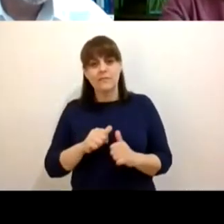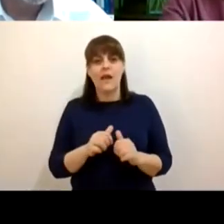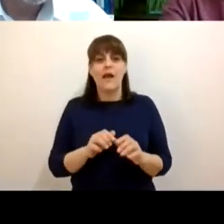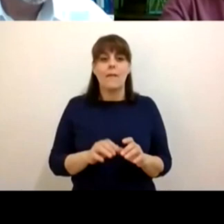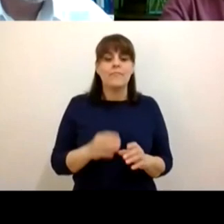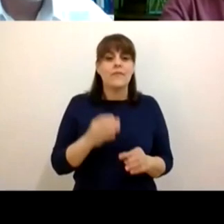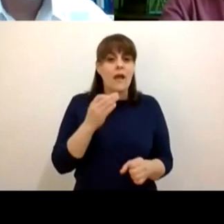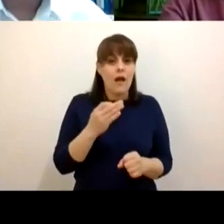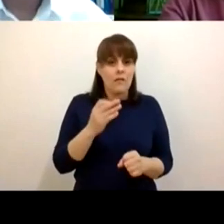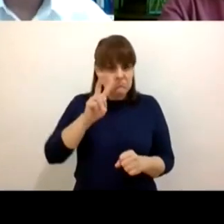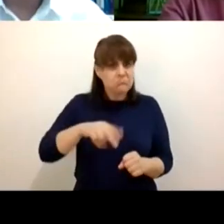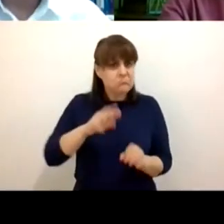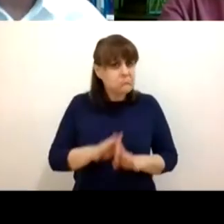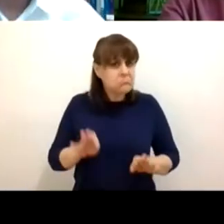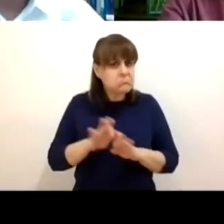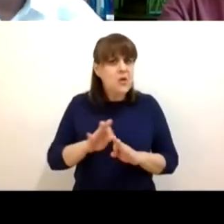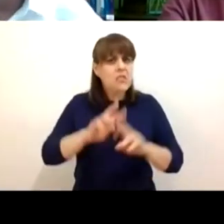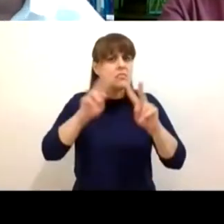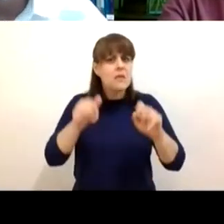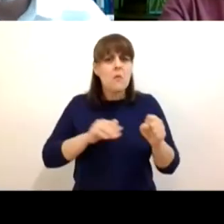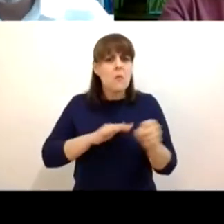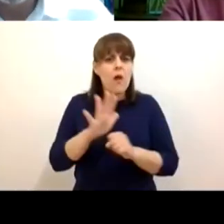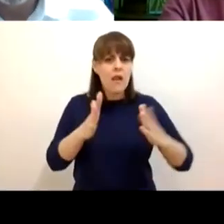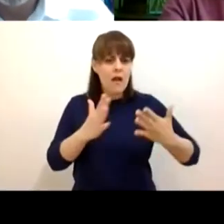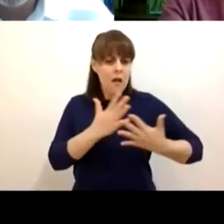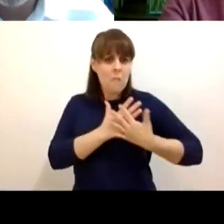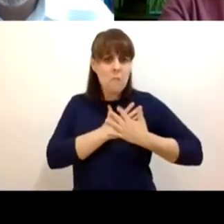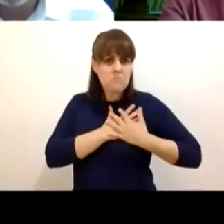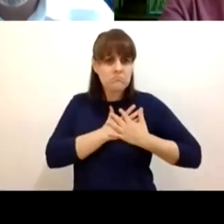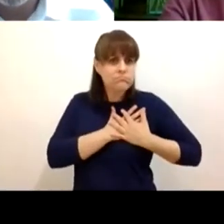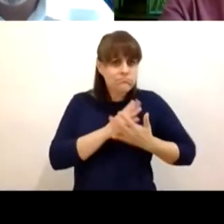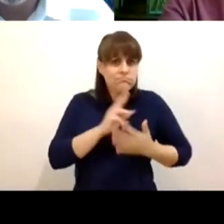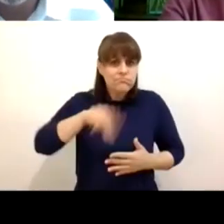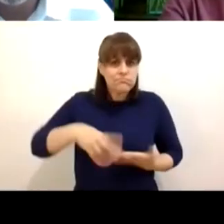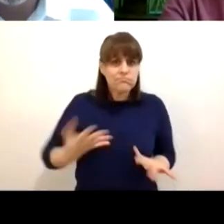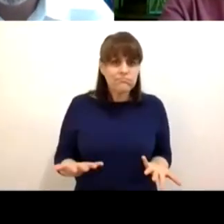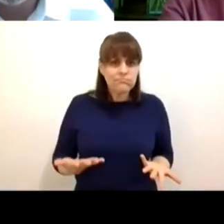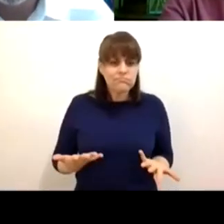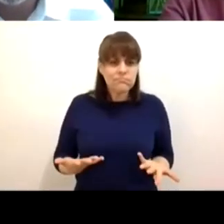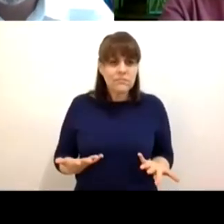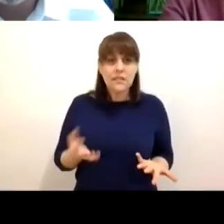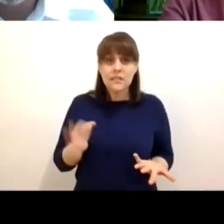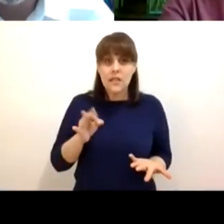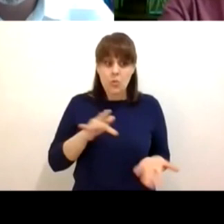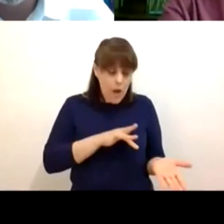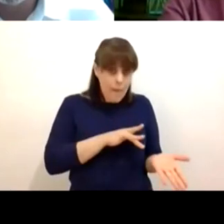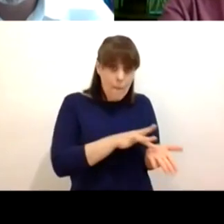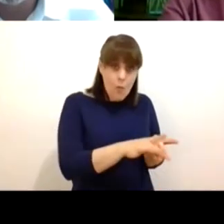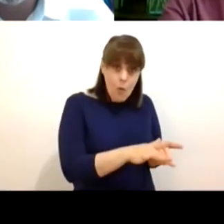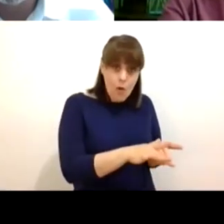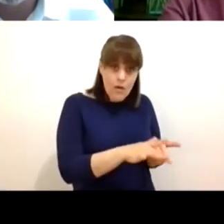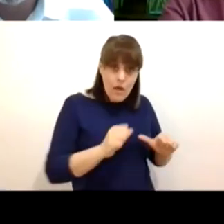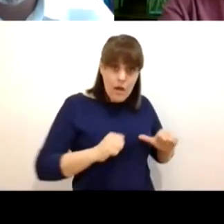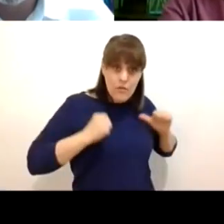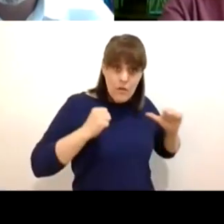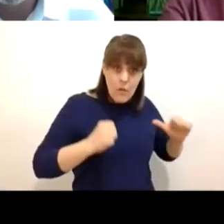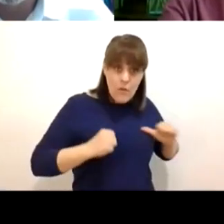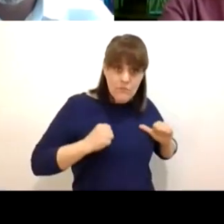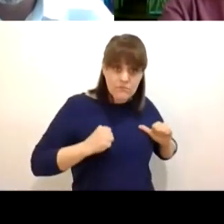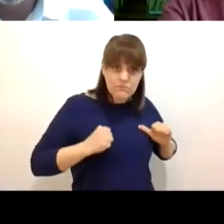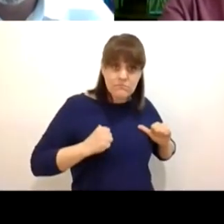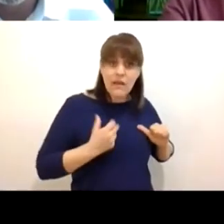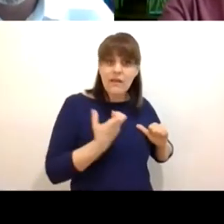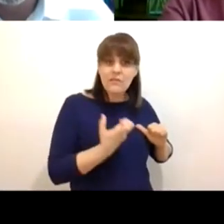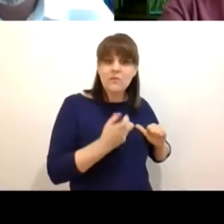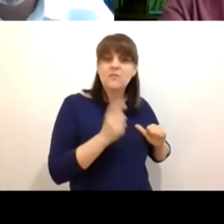amor. Yo, algo que he visto impresionante con mis adolescentes es, les das una red de apoyo y tienes el 50% de la chamba